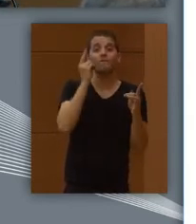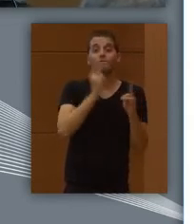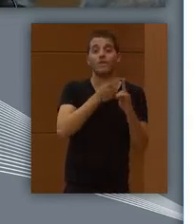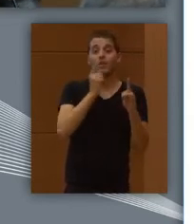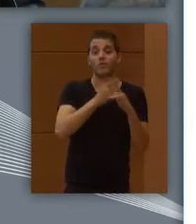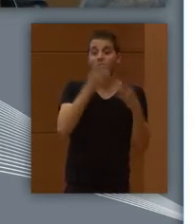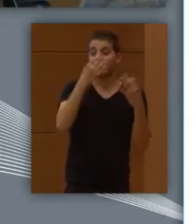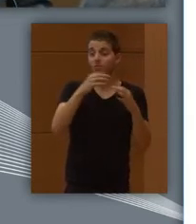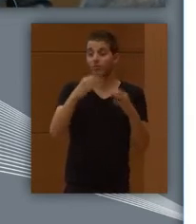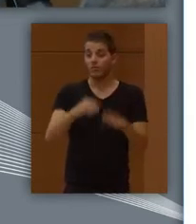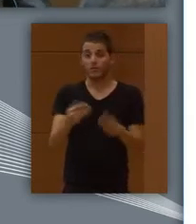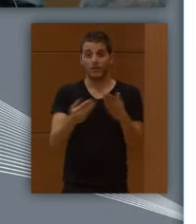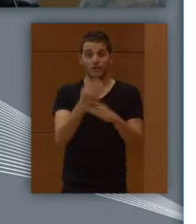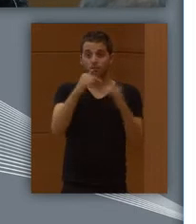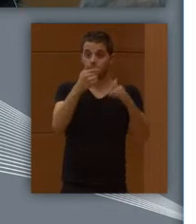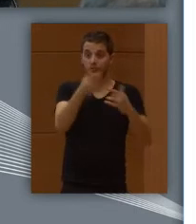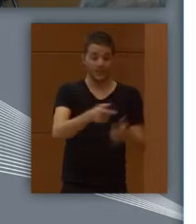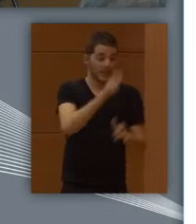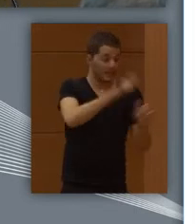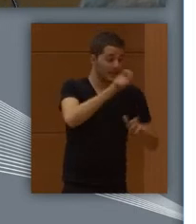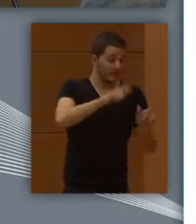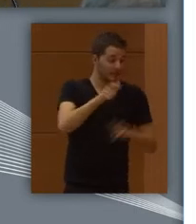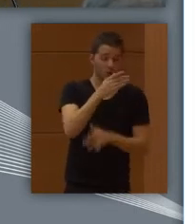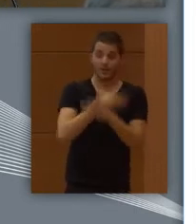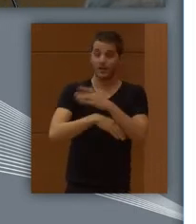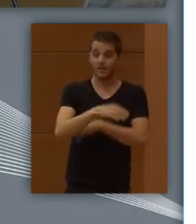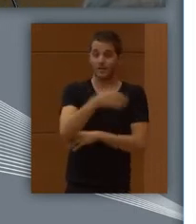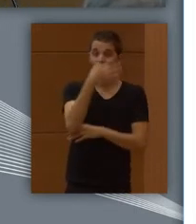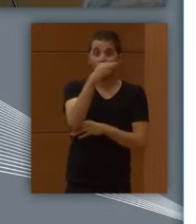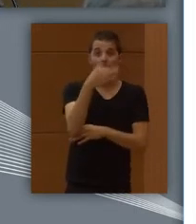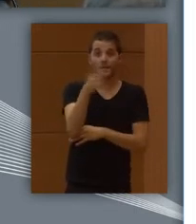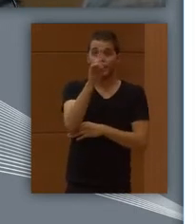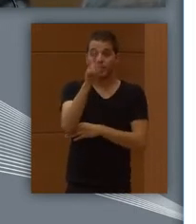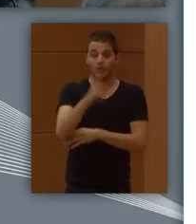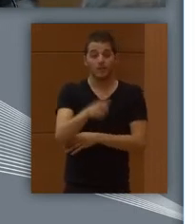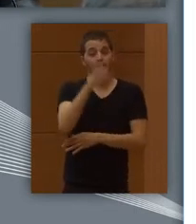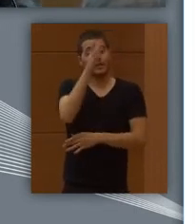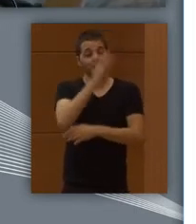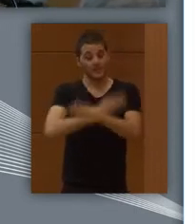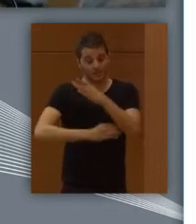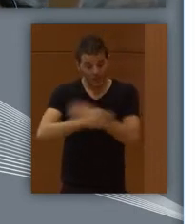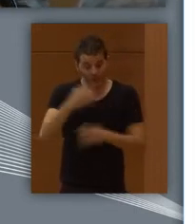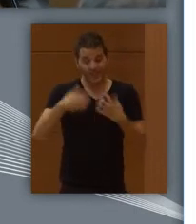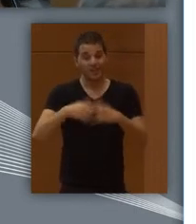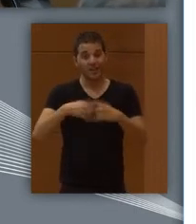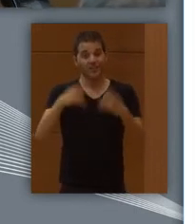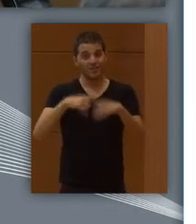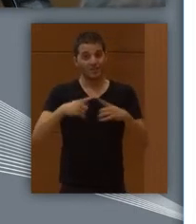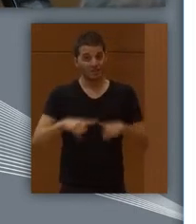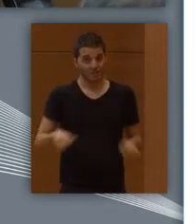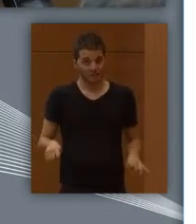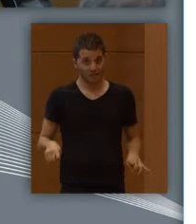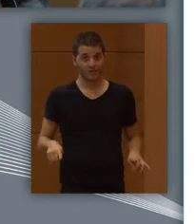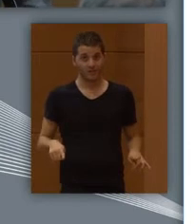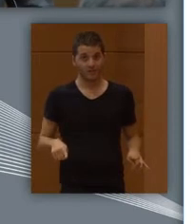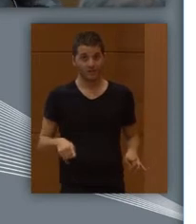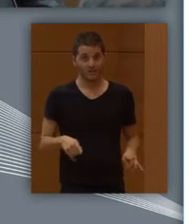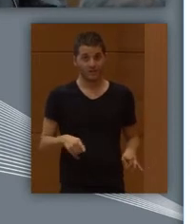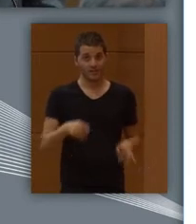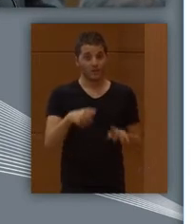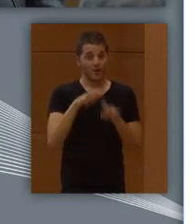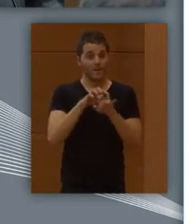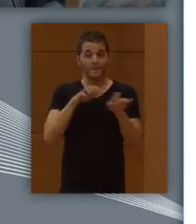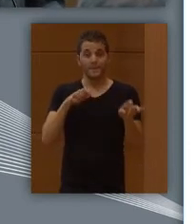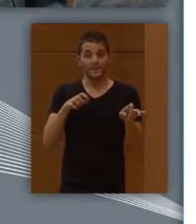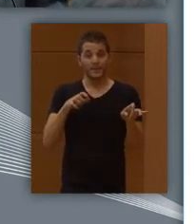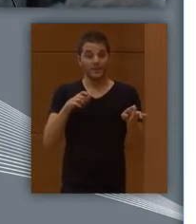habitual por parte no solo de las personas con discapacidad, sino de las personas con diversidad funcional en general, fuera mucho mayor. Y no es así,